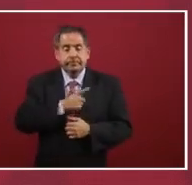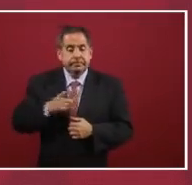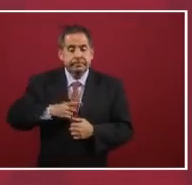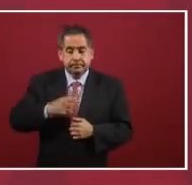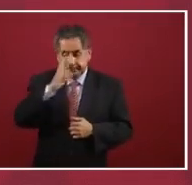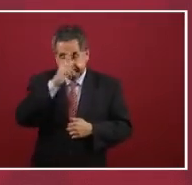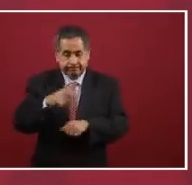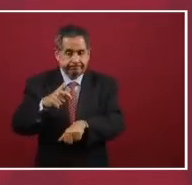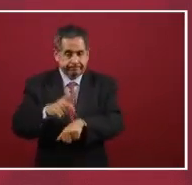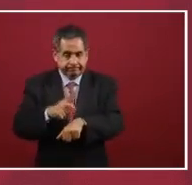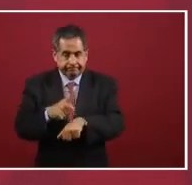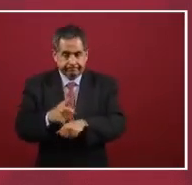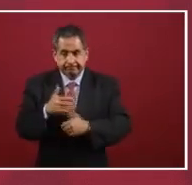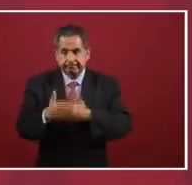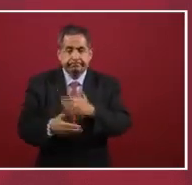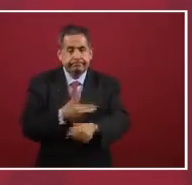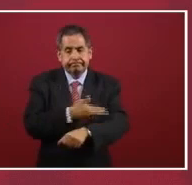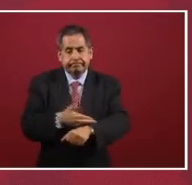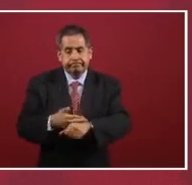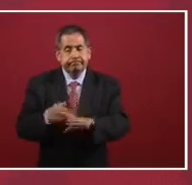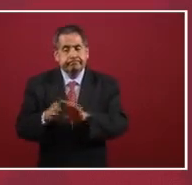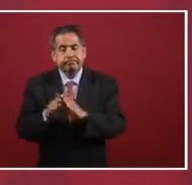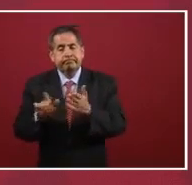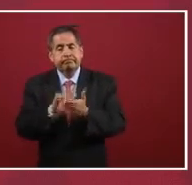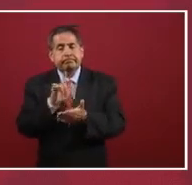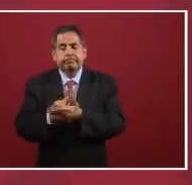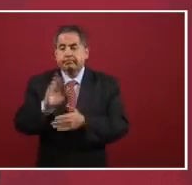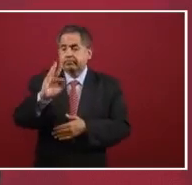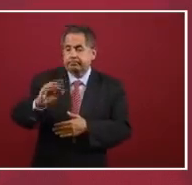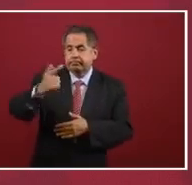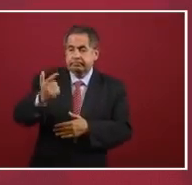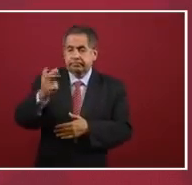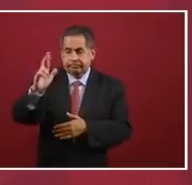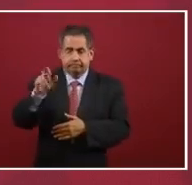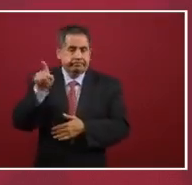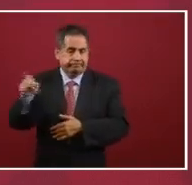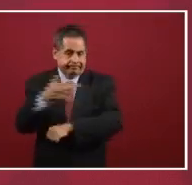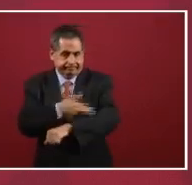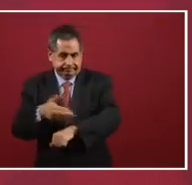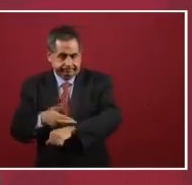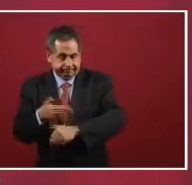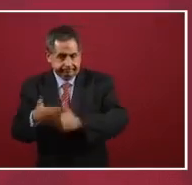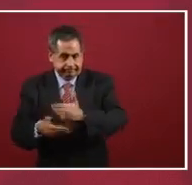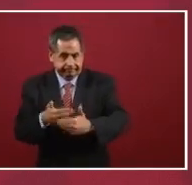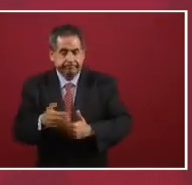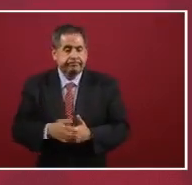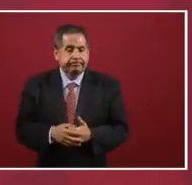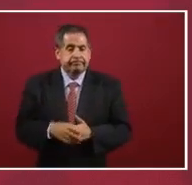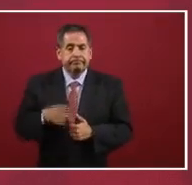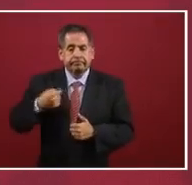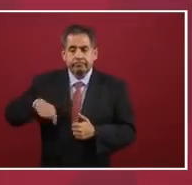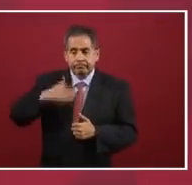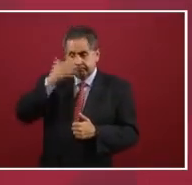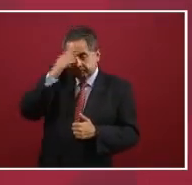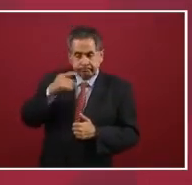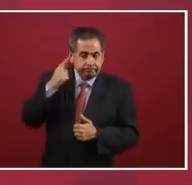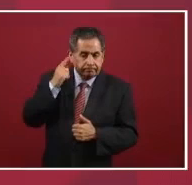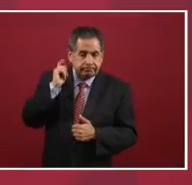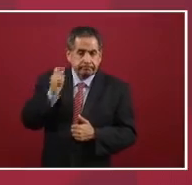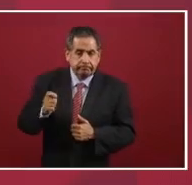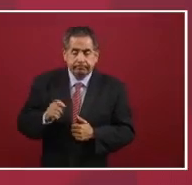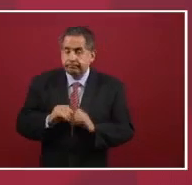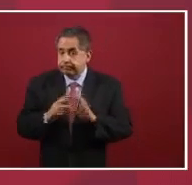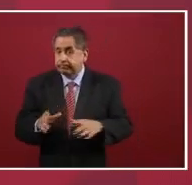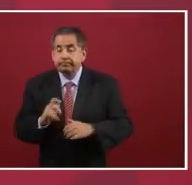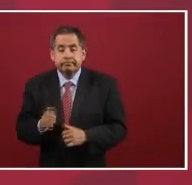los tiempos y los procedimientos que establece la Fiscalía General de la República. Lo que sabemos es que, desde luego